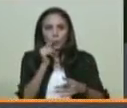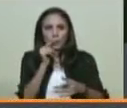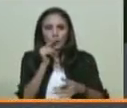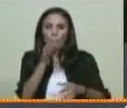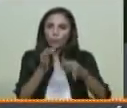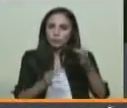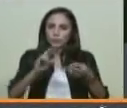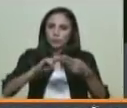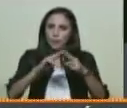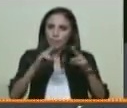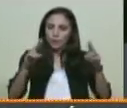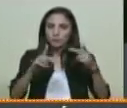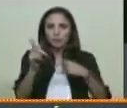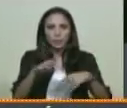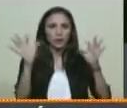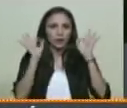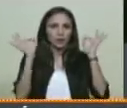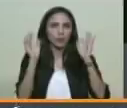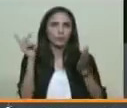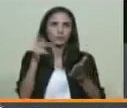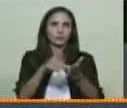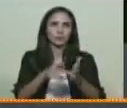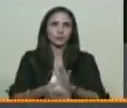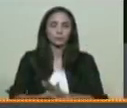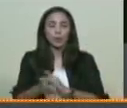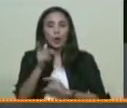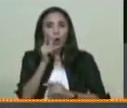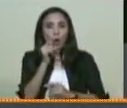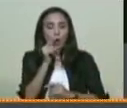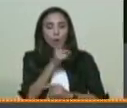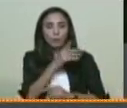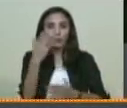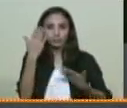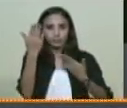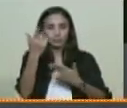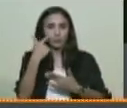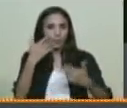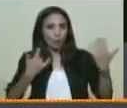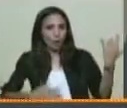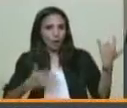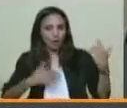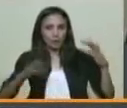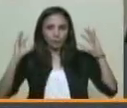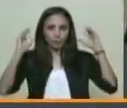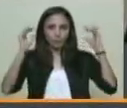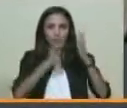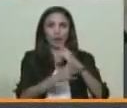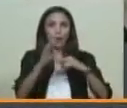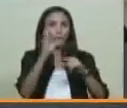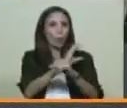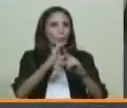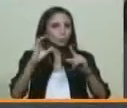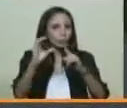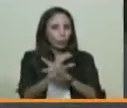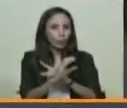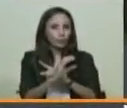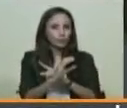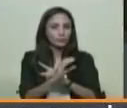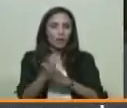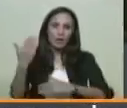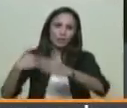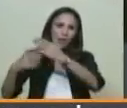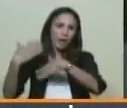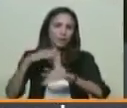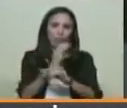Reverón, y la alcaldesa de Caracas, Erika Farías. Ali Primera es parte fundamental de lo que somos los venezolanos y venezolanas, y